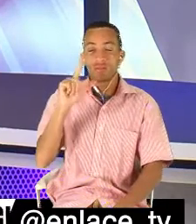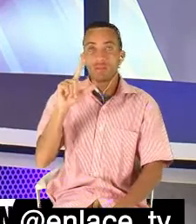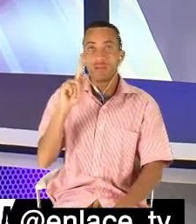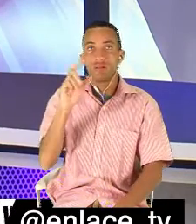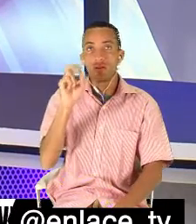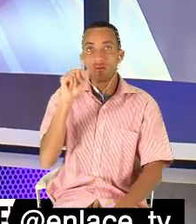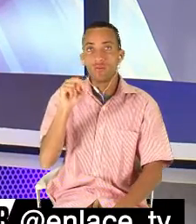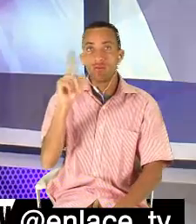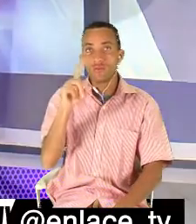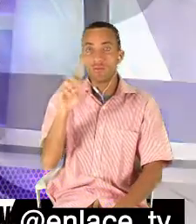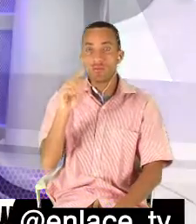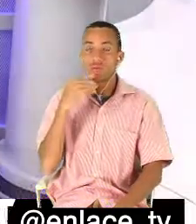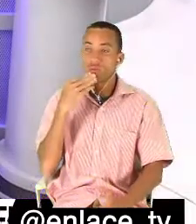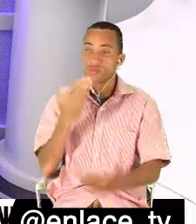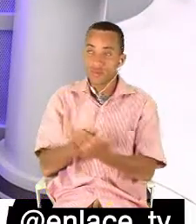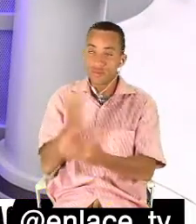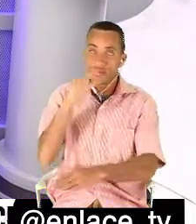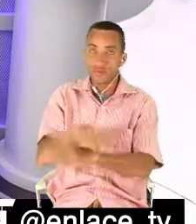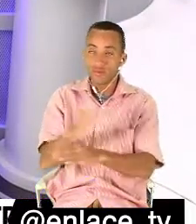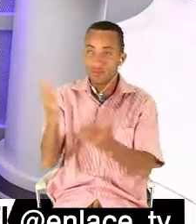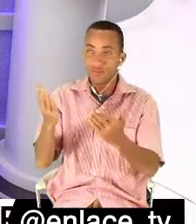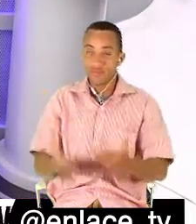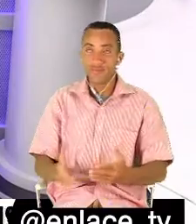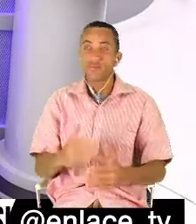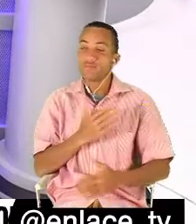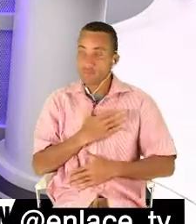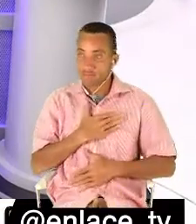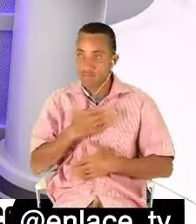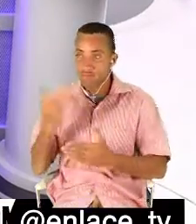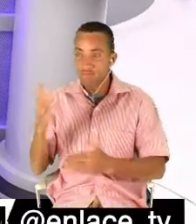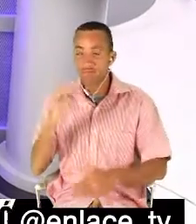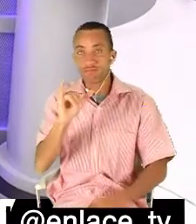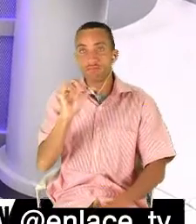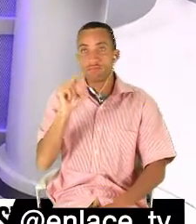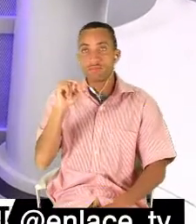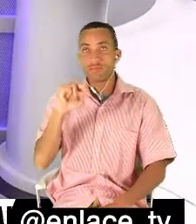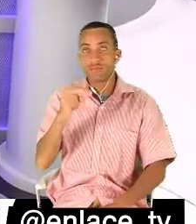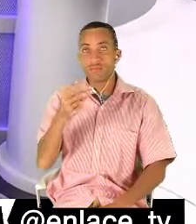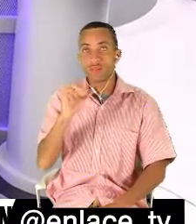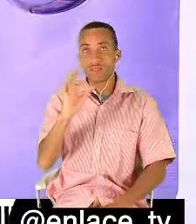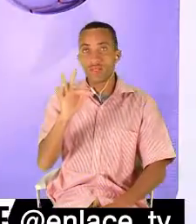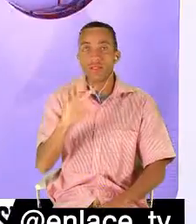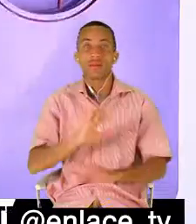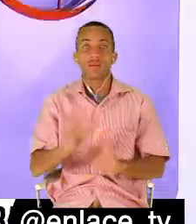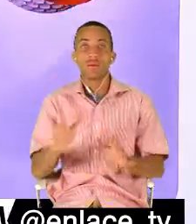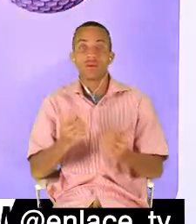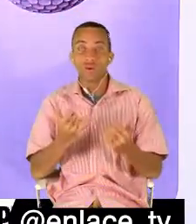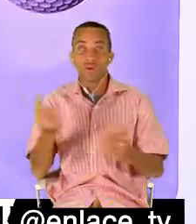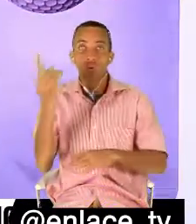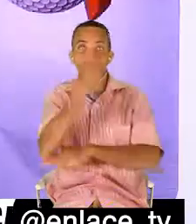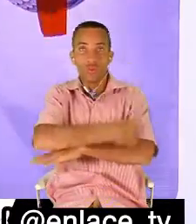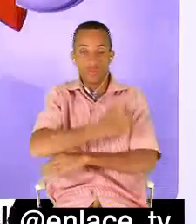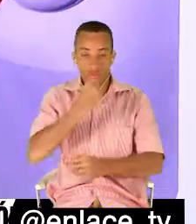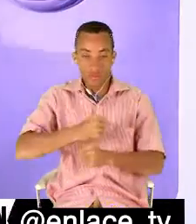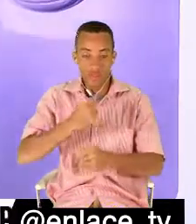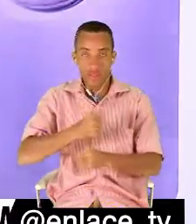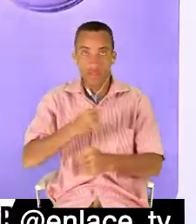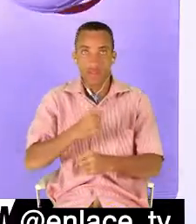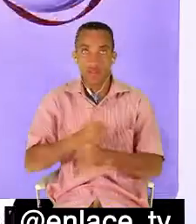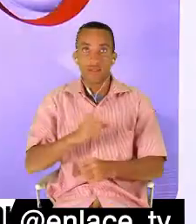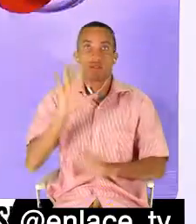buenas tardes y bienvenido. Hola, Yané, ¿qué tal? Saludo para usted, para todos los televidentes. Cumple un día más de trabajo la Selección Colombia